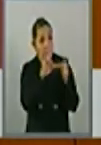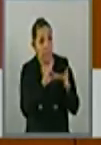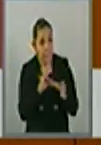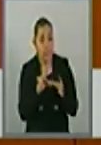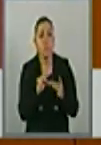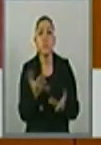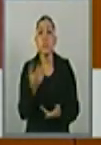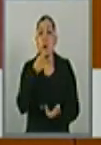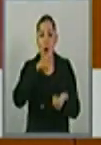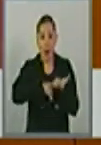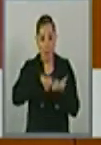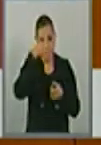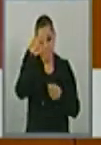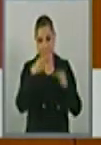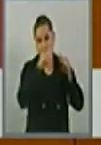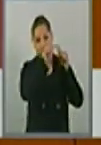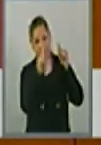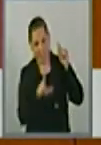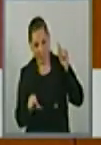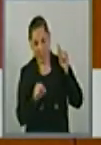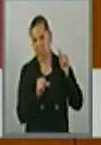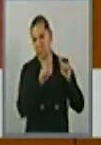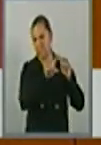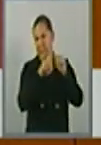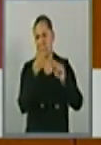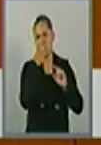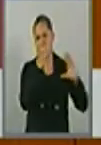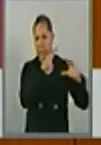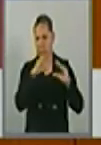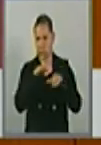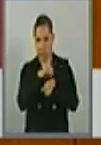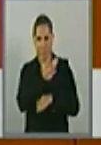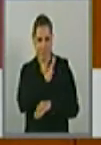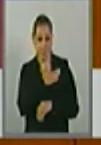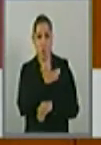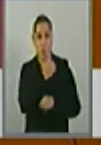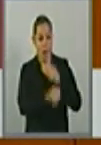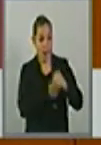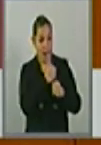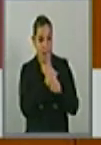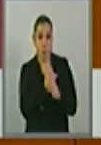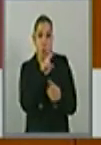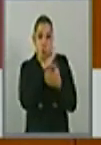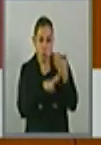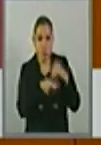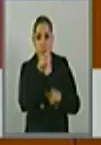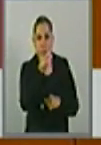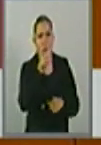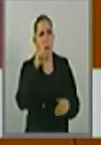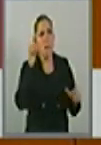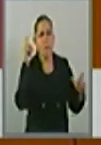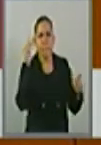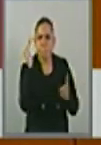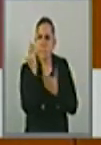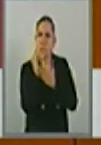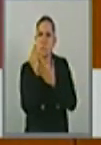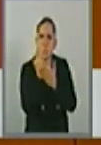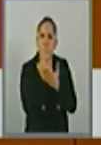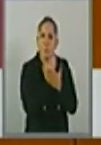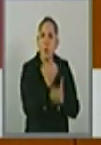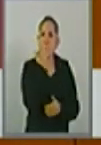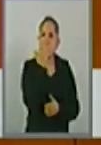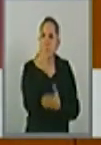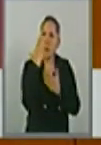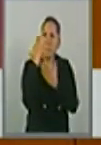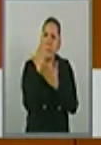todo el país a partir del 2007 han ido disminuyendo y en consecuencia el turismo idiomático por diferentes factores